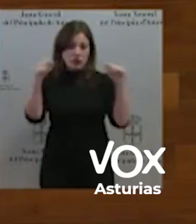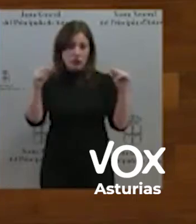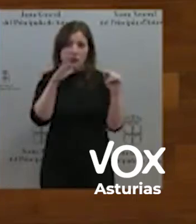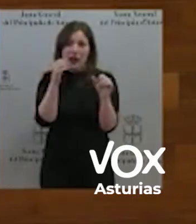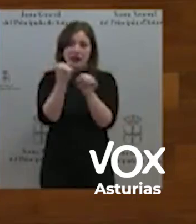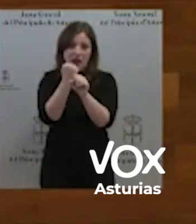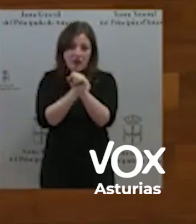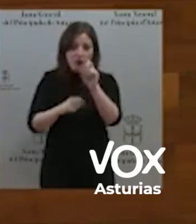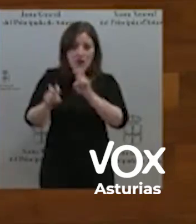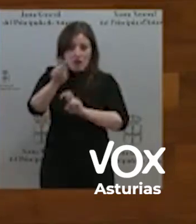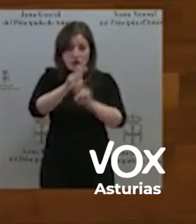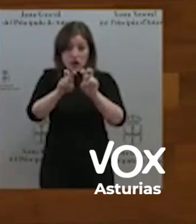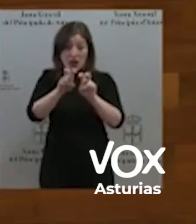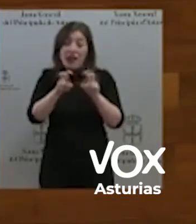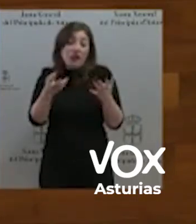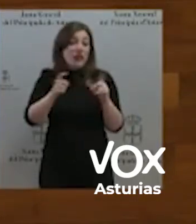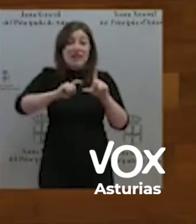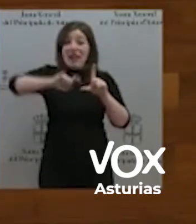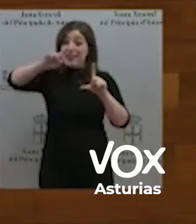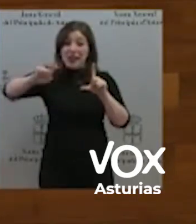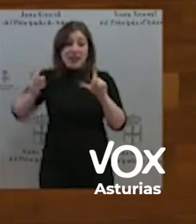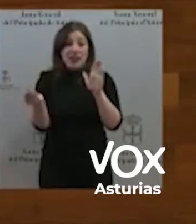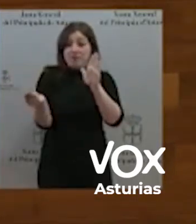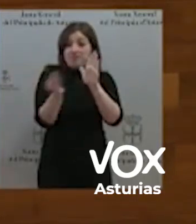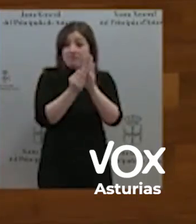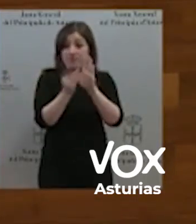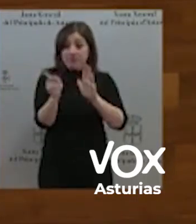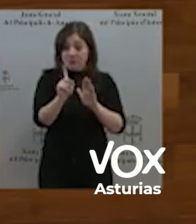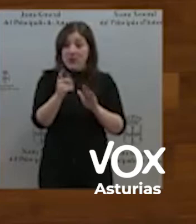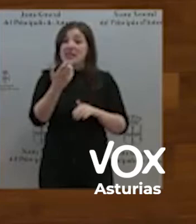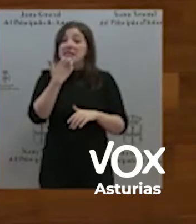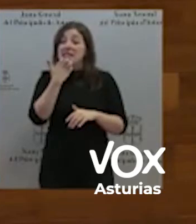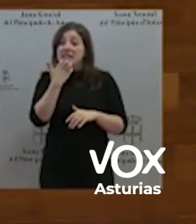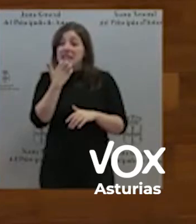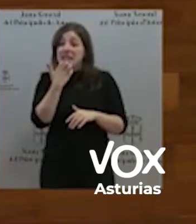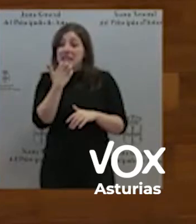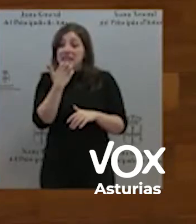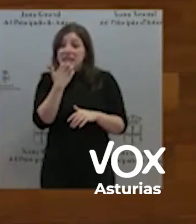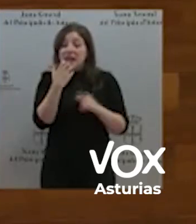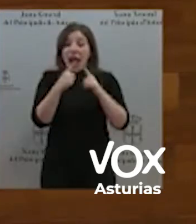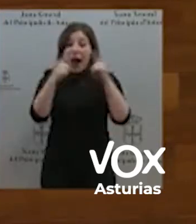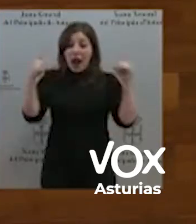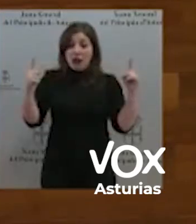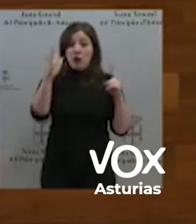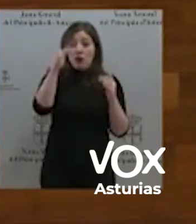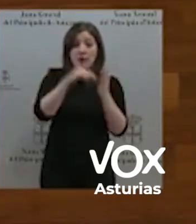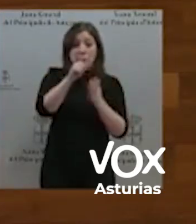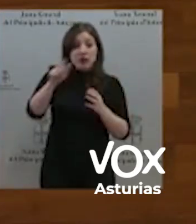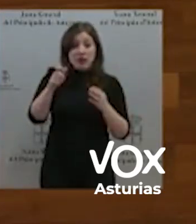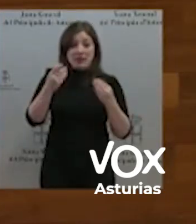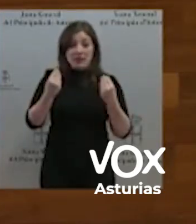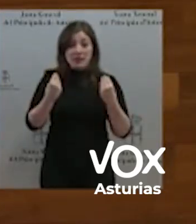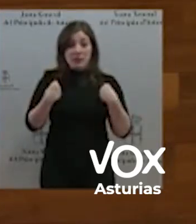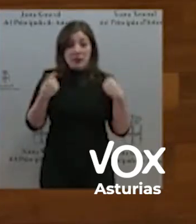Si la región pierde una media de 5.000 habitantes por año, no solo por el envejecimiento de la población, es porque durante las 2